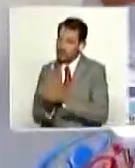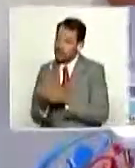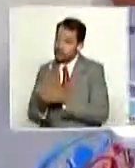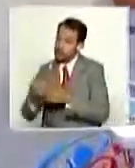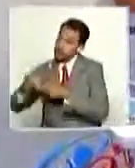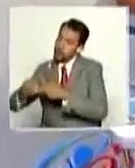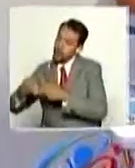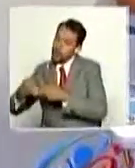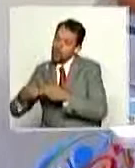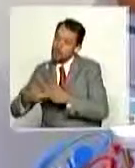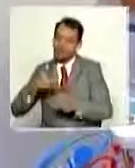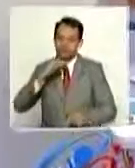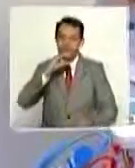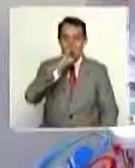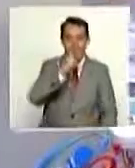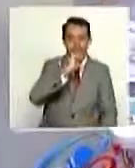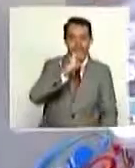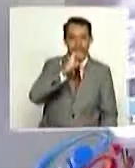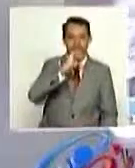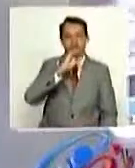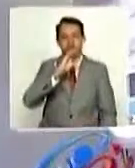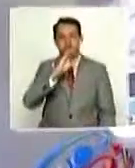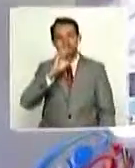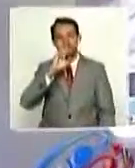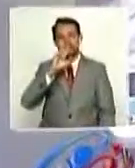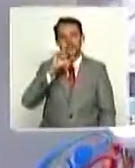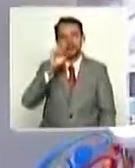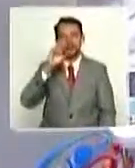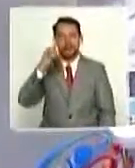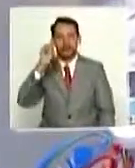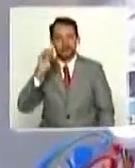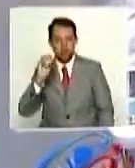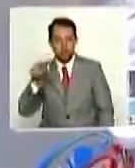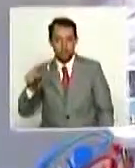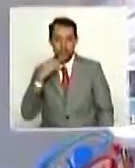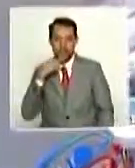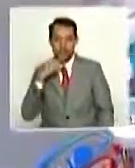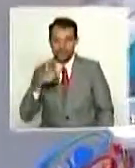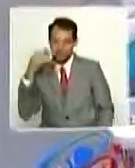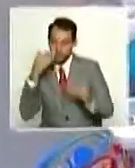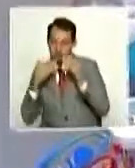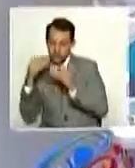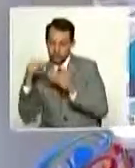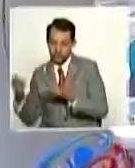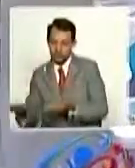nombre? Abelardo. Bueno, Abelardo. El doctor te va a hacer entonces la valoración.